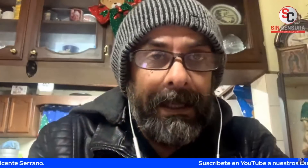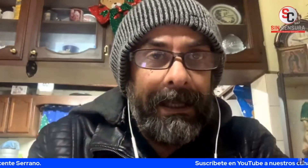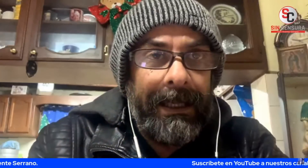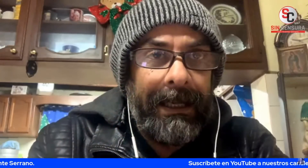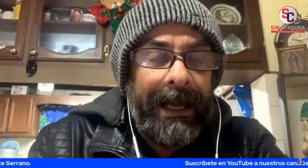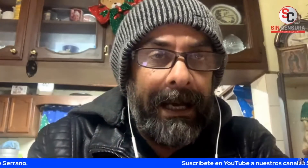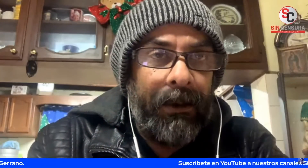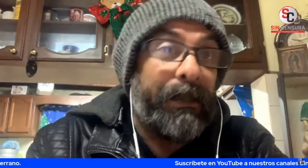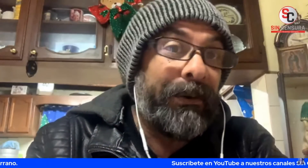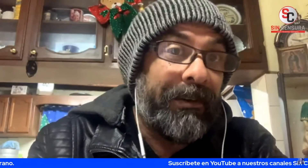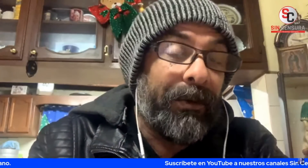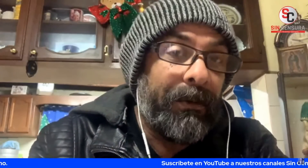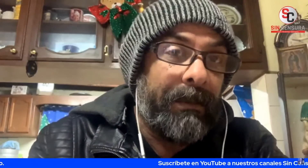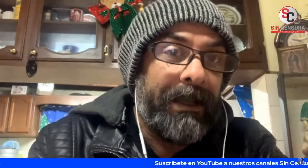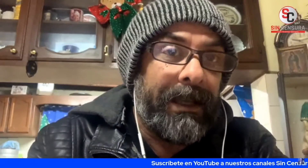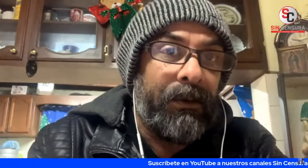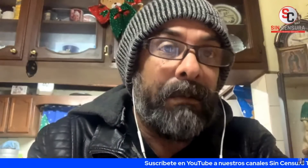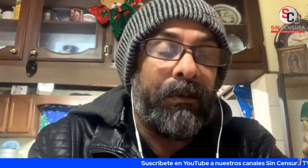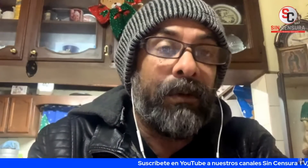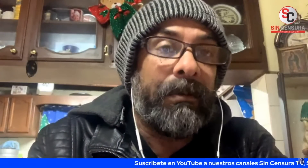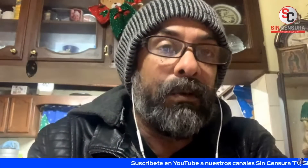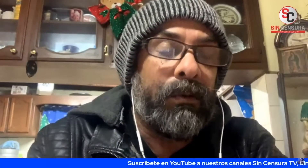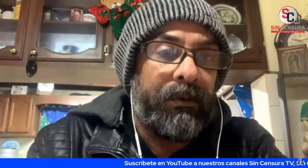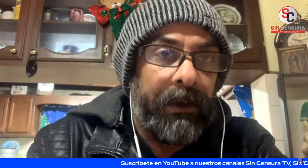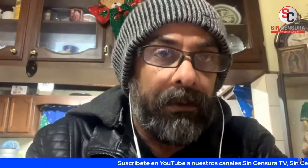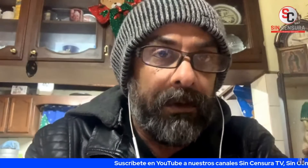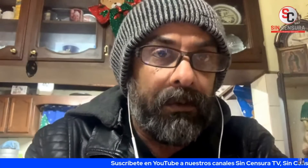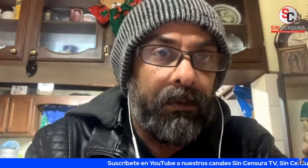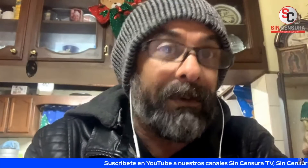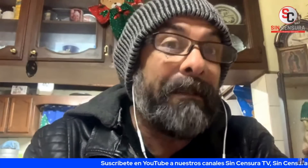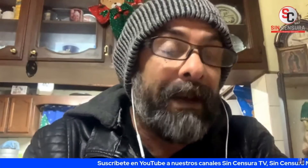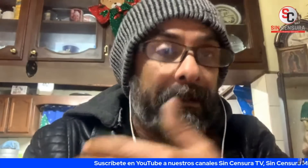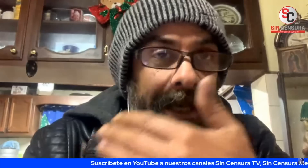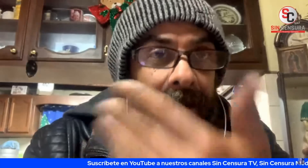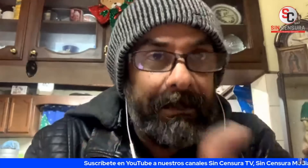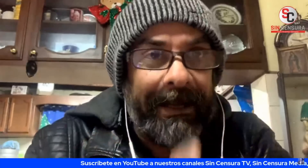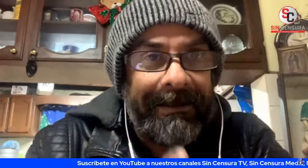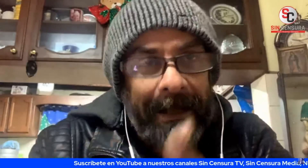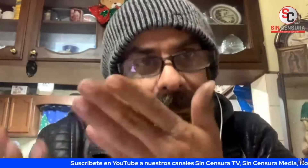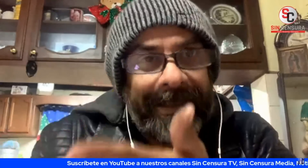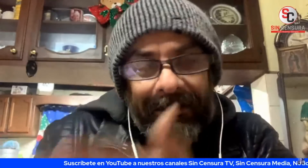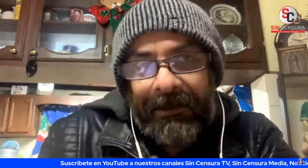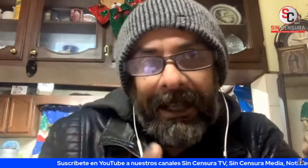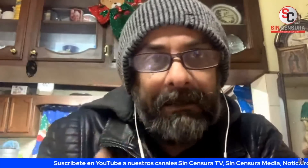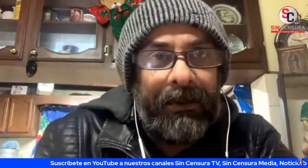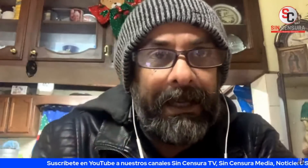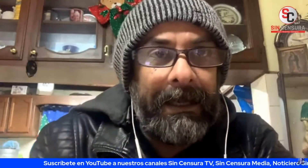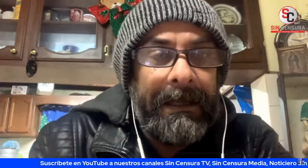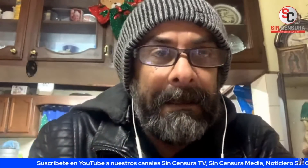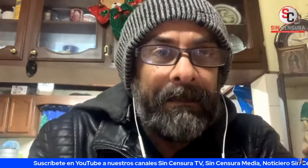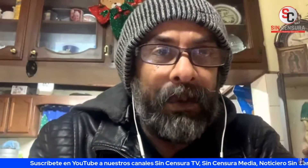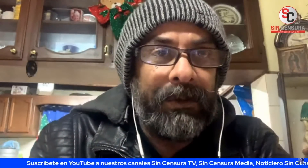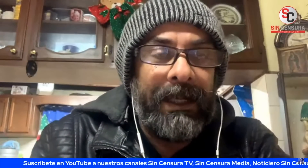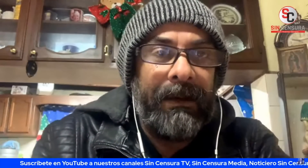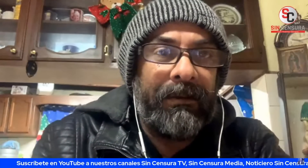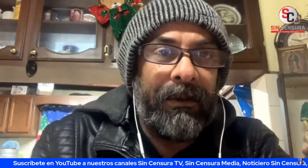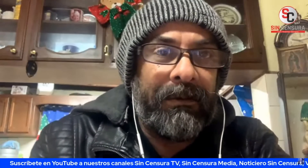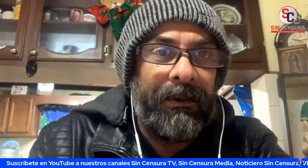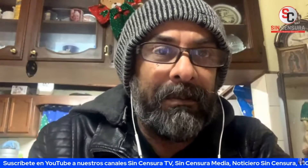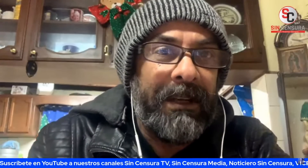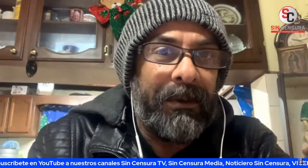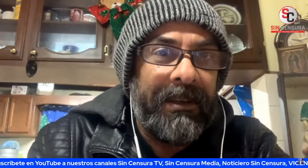pero la oposición obviamente no ha sabido construir un discurso que permee amplias capas de la sociedad, porque no